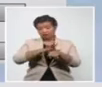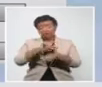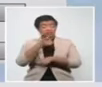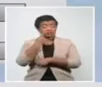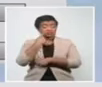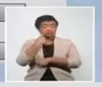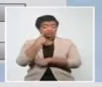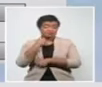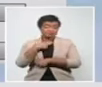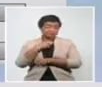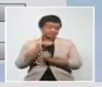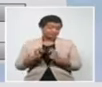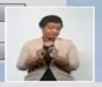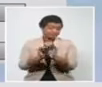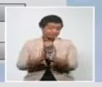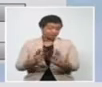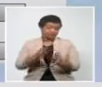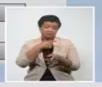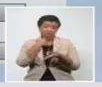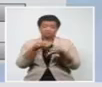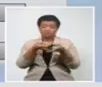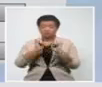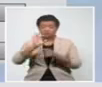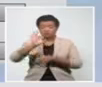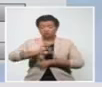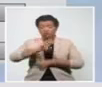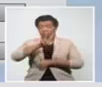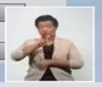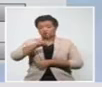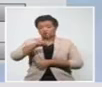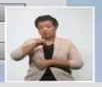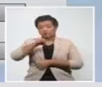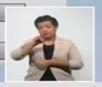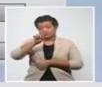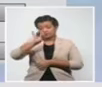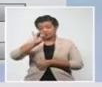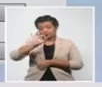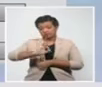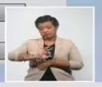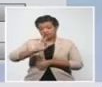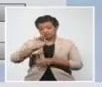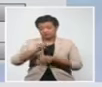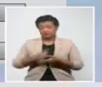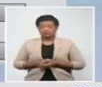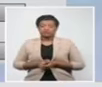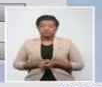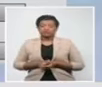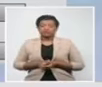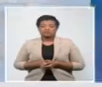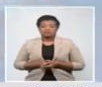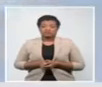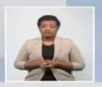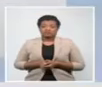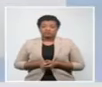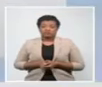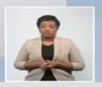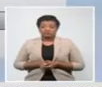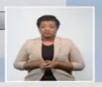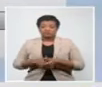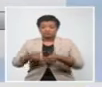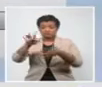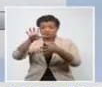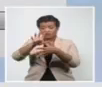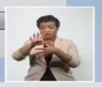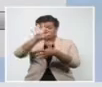informado, una letalidad del 2,17%. La región de las Américas, que